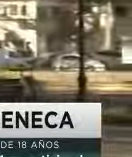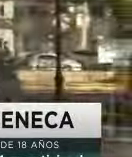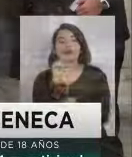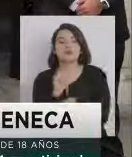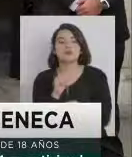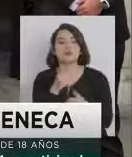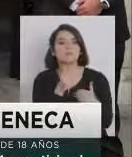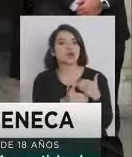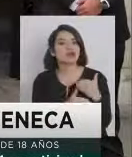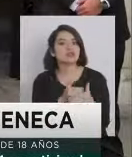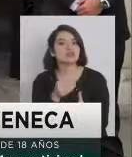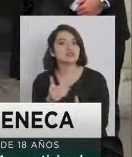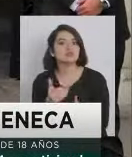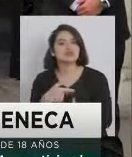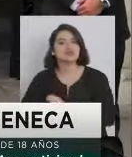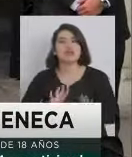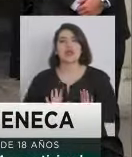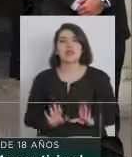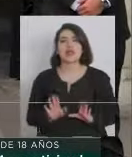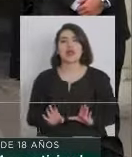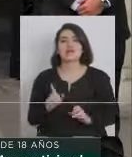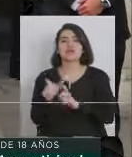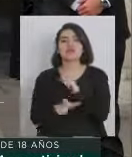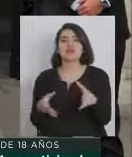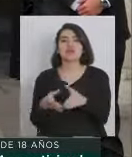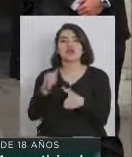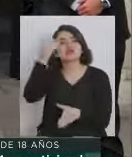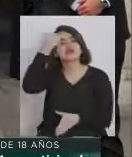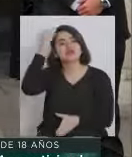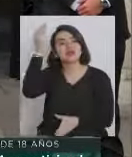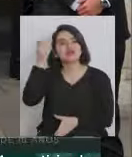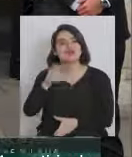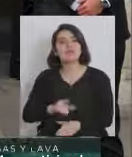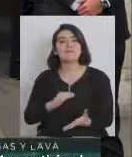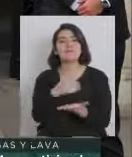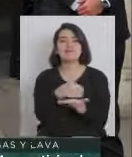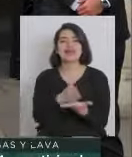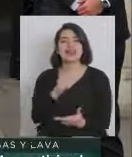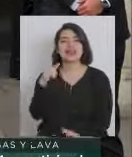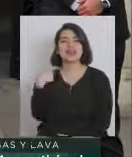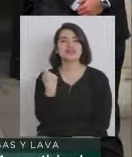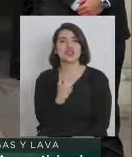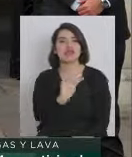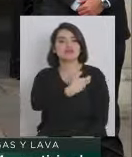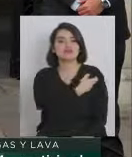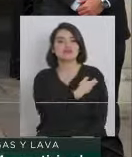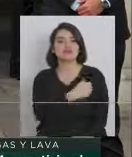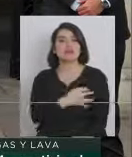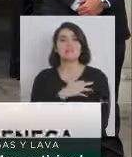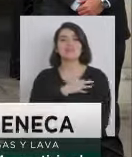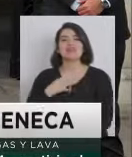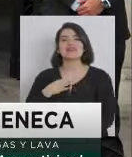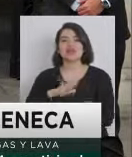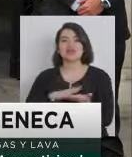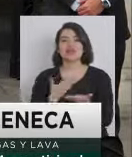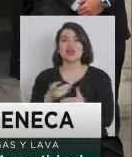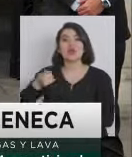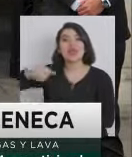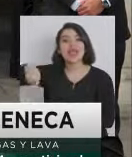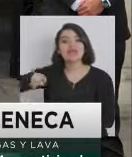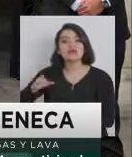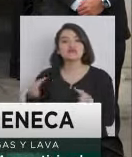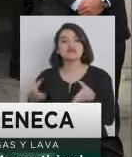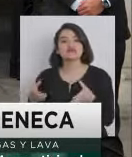a vacunar. Vamos a esperar que los expertos del Plan Nacional de Inmunizaciones del Ministerio de Salud obviamente se junten